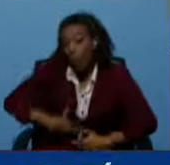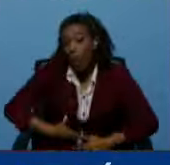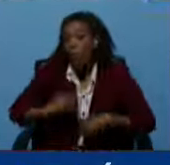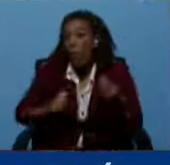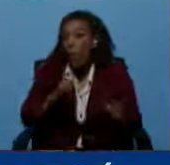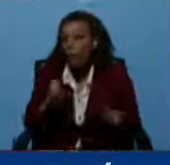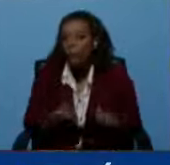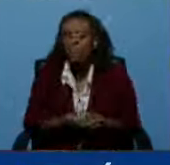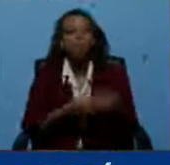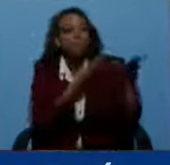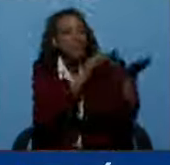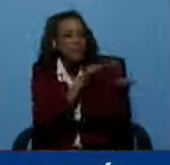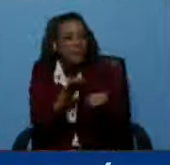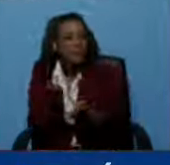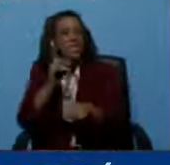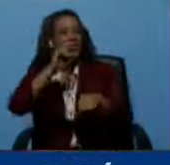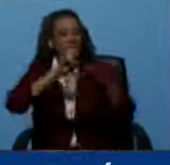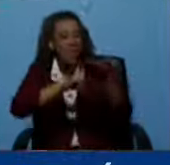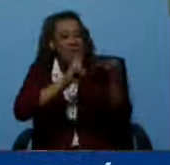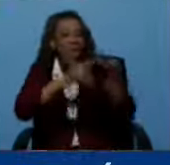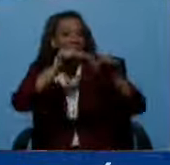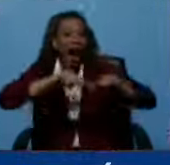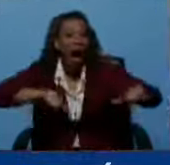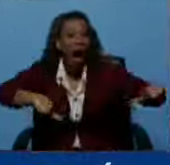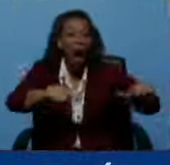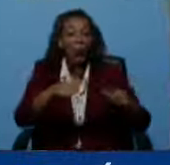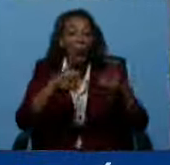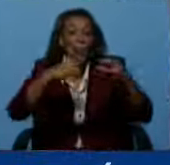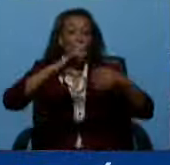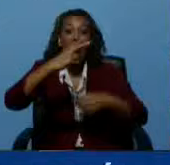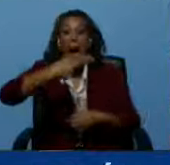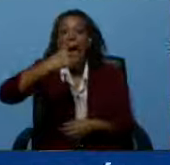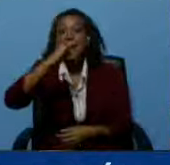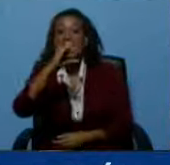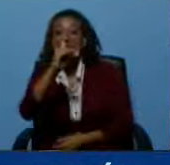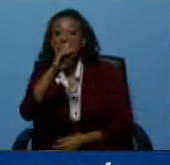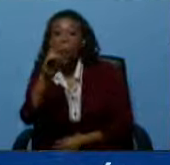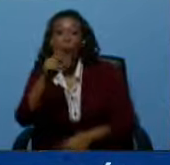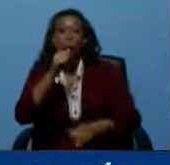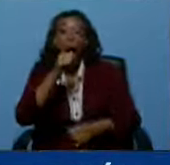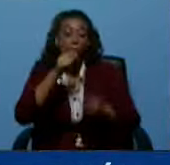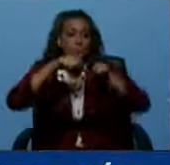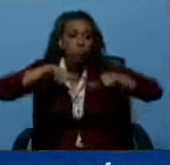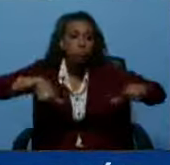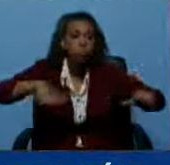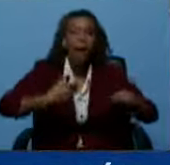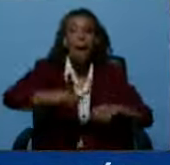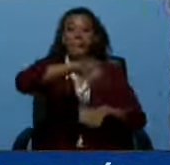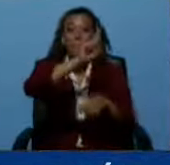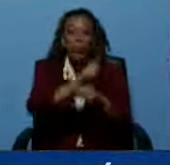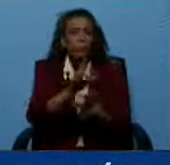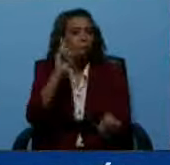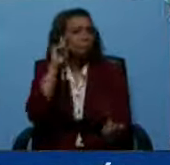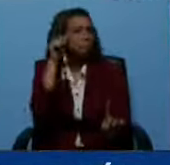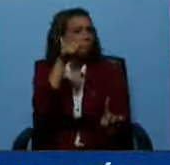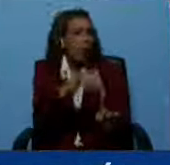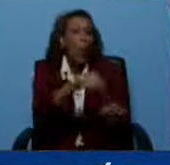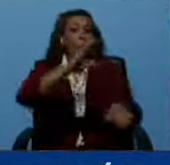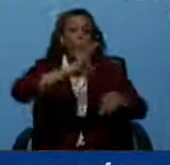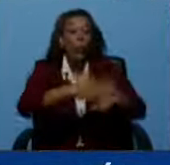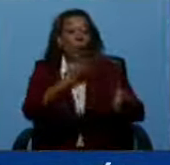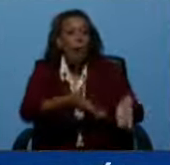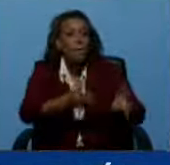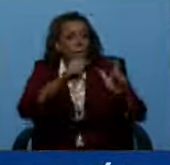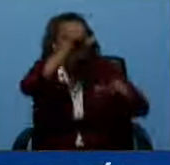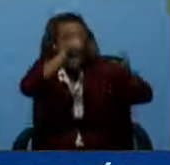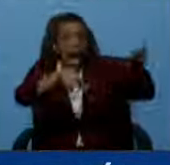Bueno, bienvenidos todos. De verdad que el área de hidroterapia es una de las áreas pioneras de nuestro centro, porque nos va a